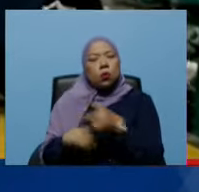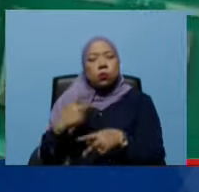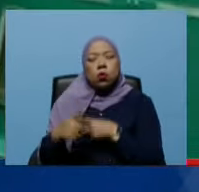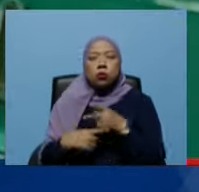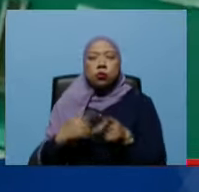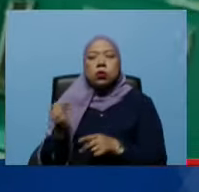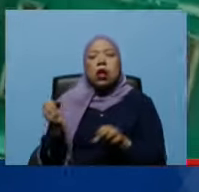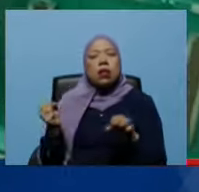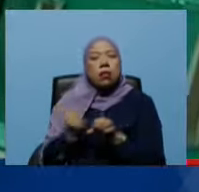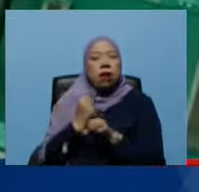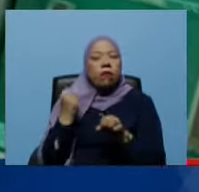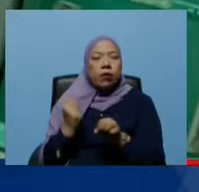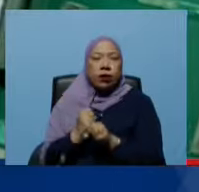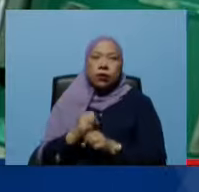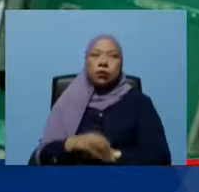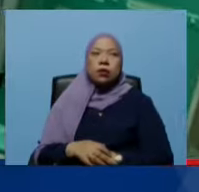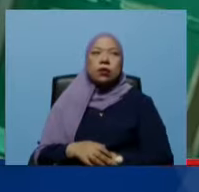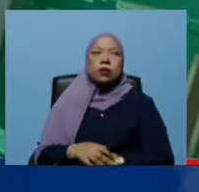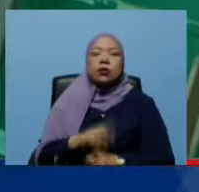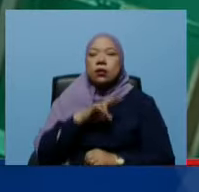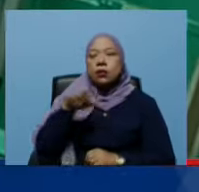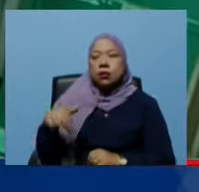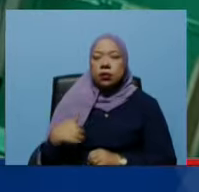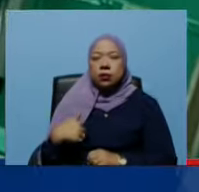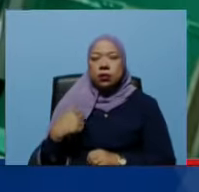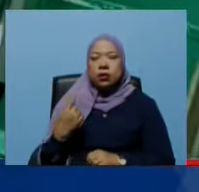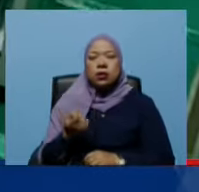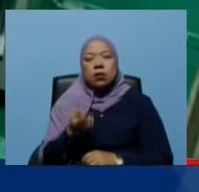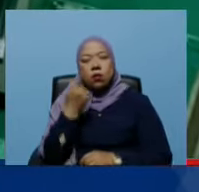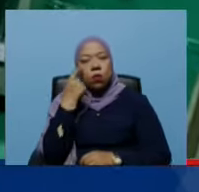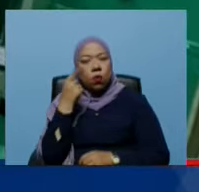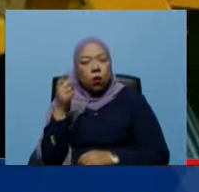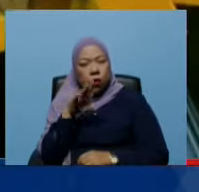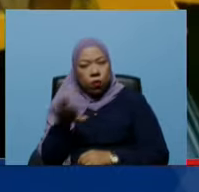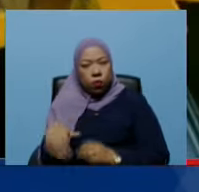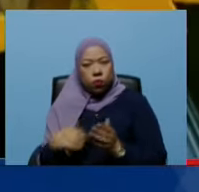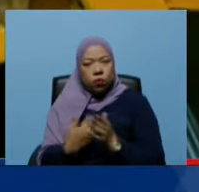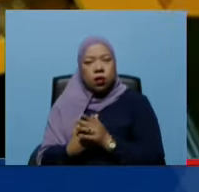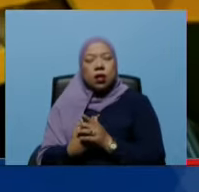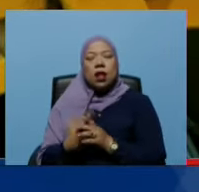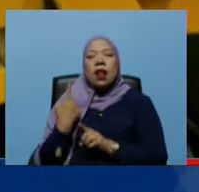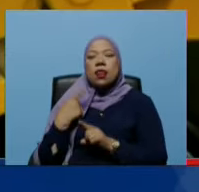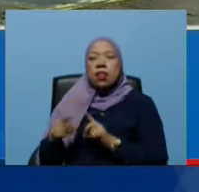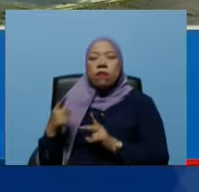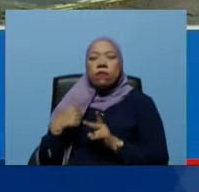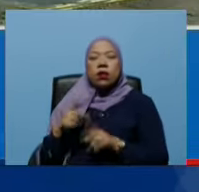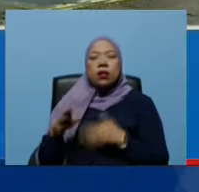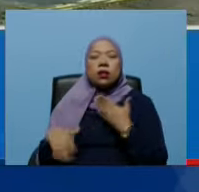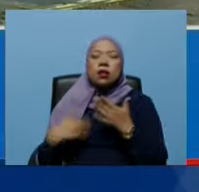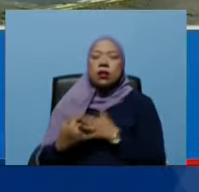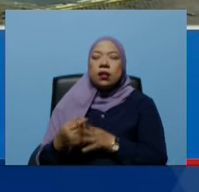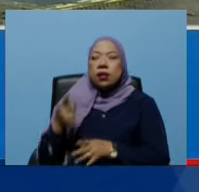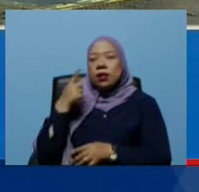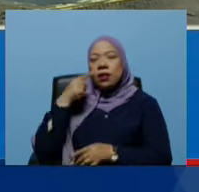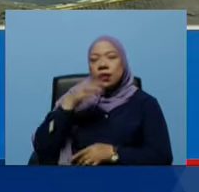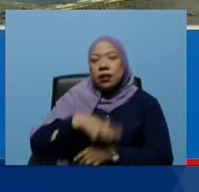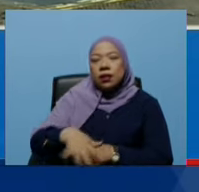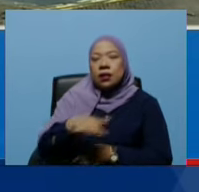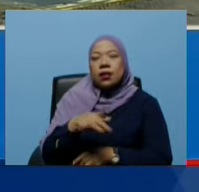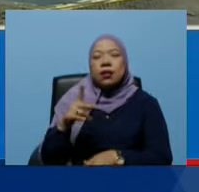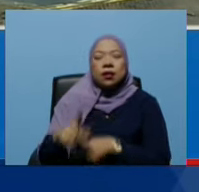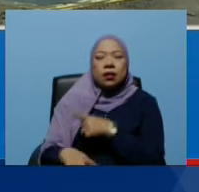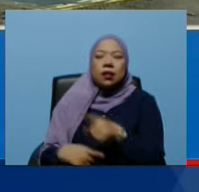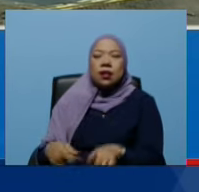produciendo, trabajando, dando condiciones favorables a las varias industrias que se benefician de